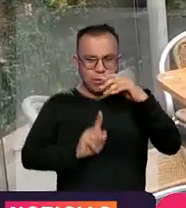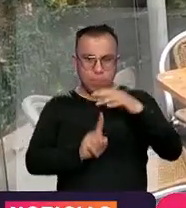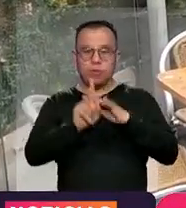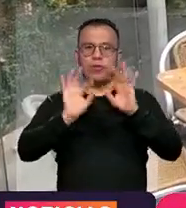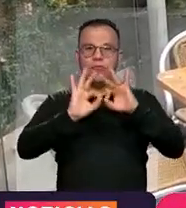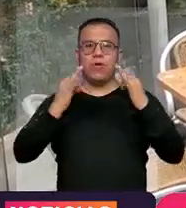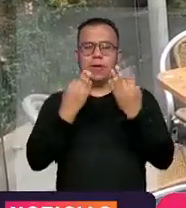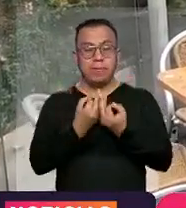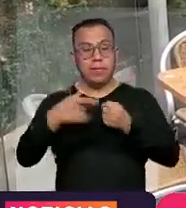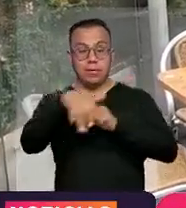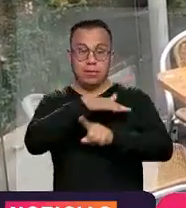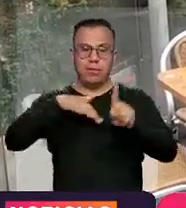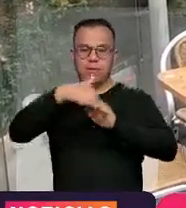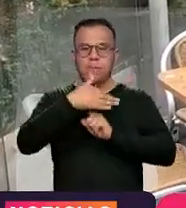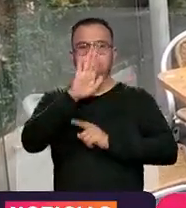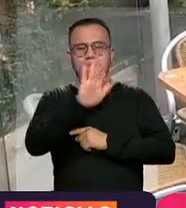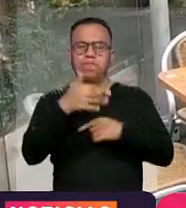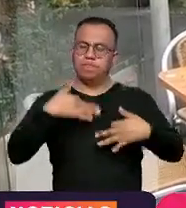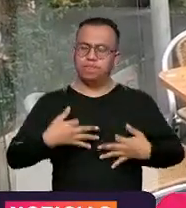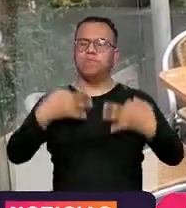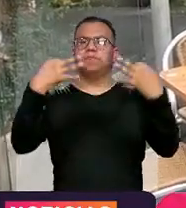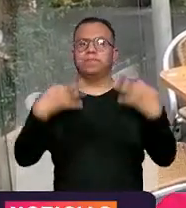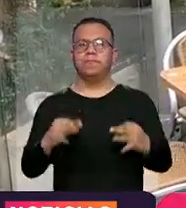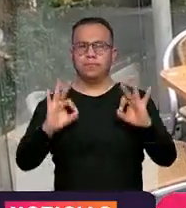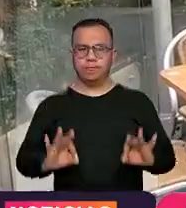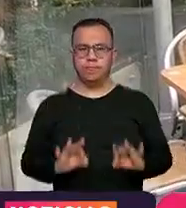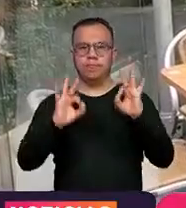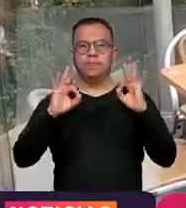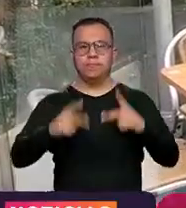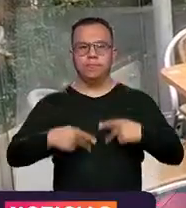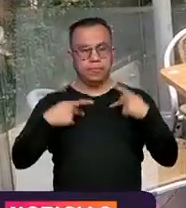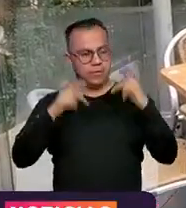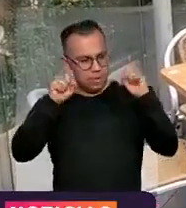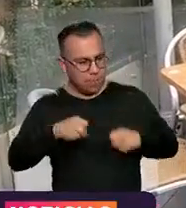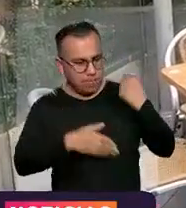familias y sus entornos tengan dignidad, calidad de vida y puedan desarrollar sus proyectos.